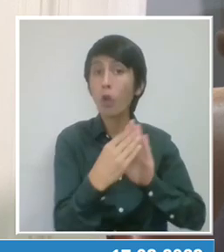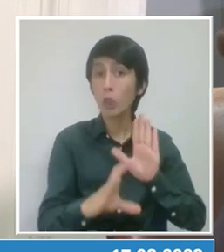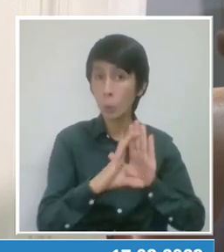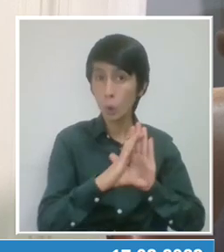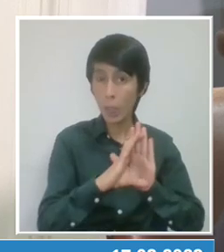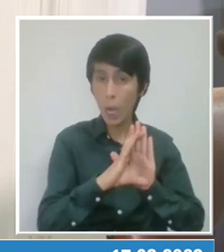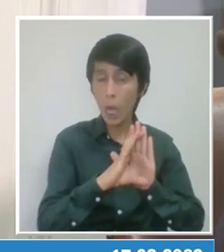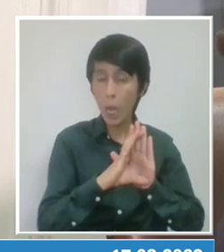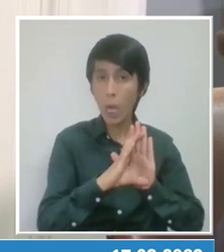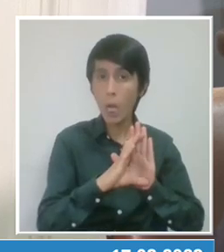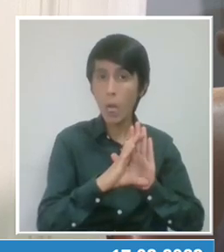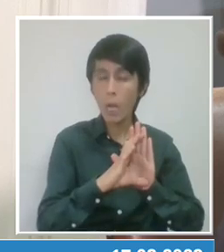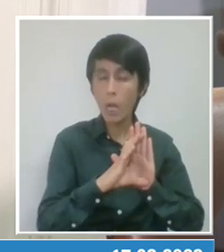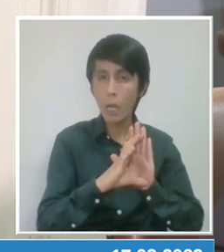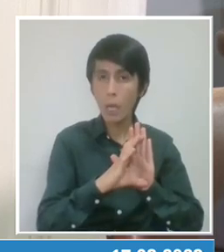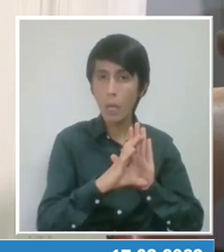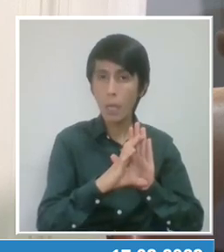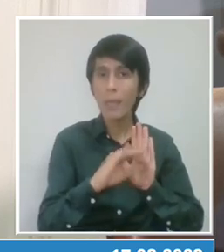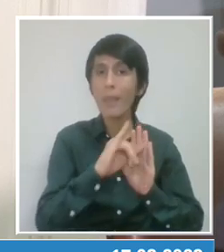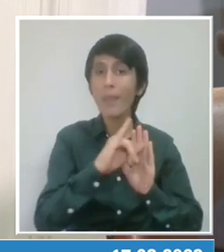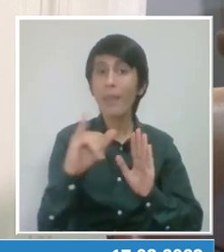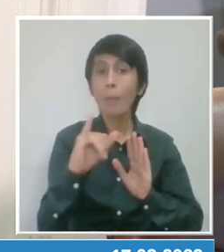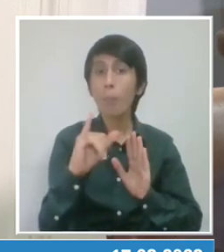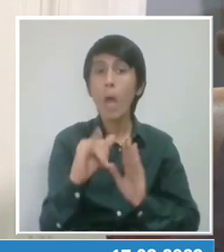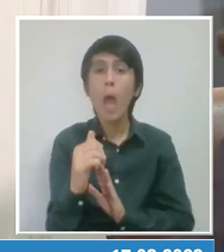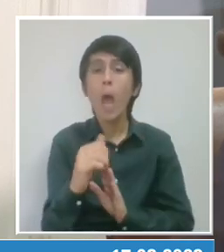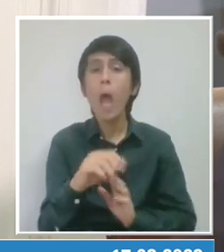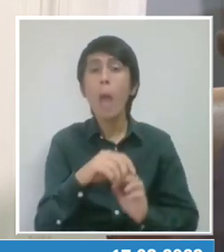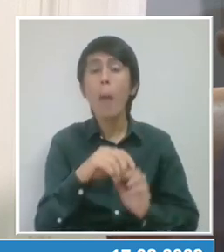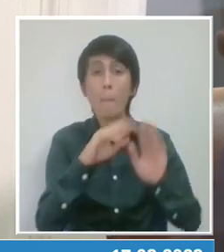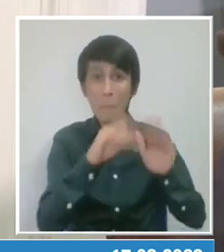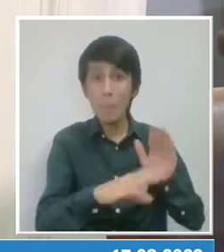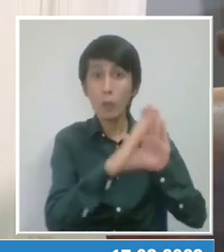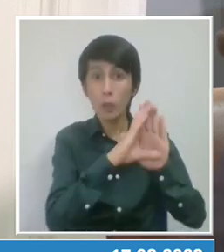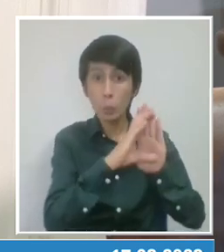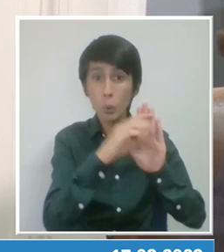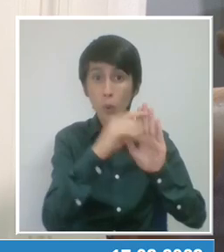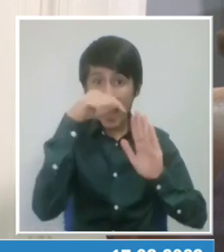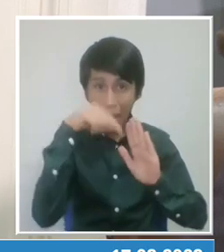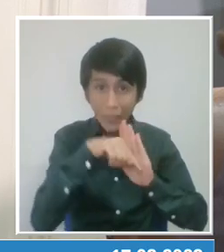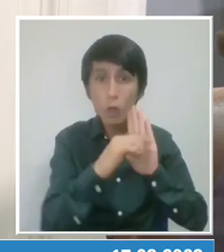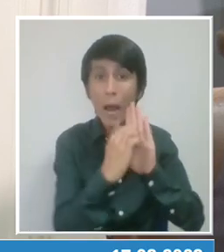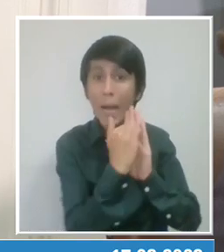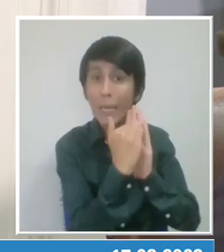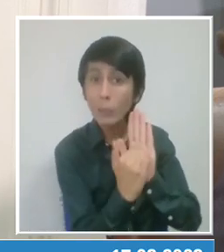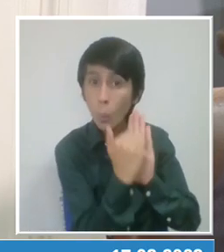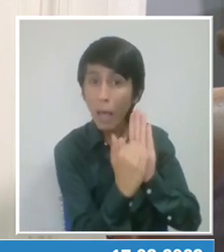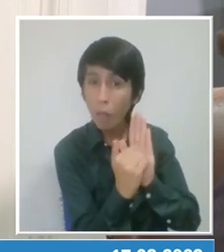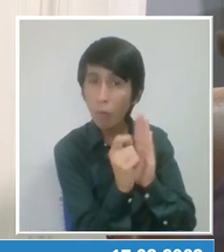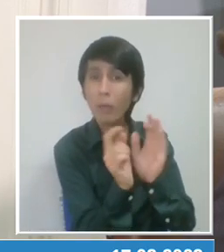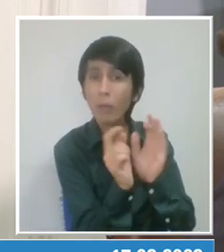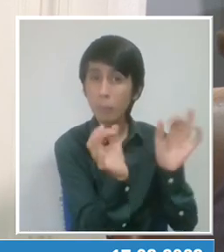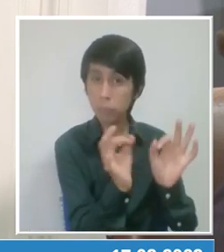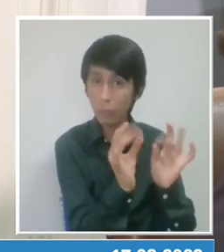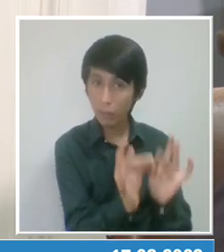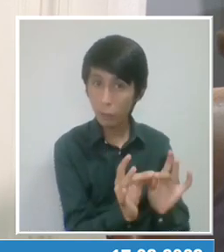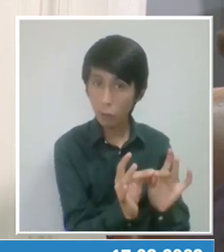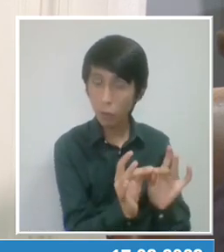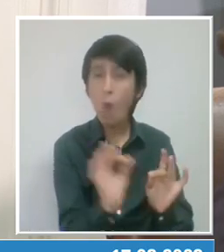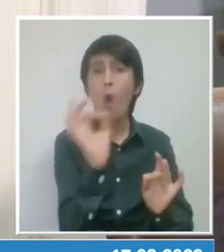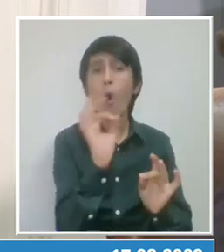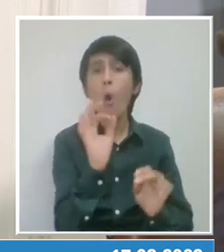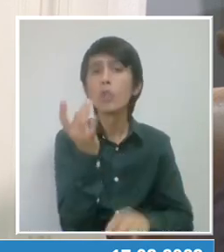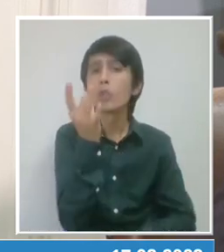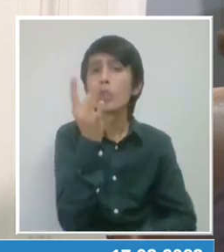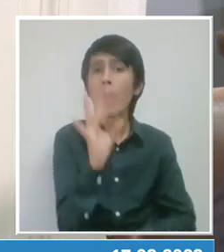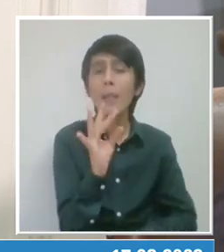en algún articulado posterior de la misma Constitución, o si queda enunciado como un principio de